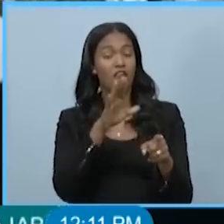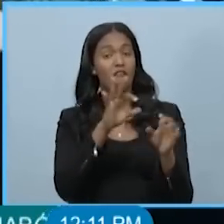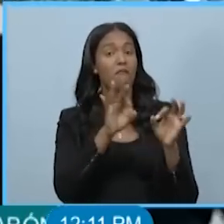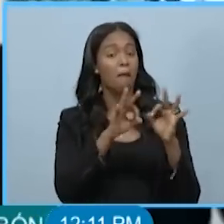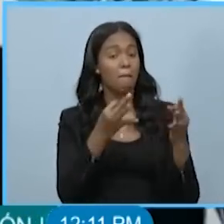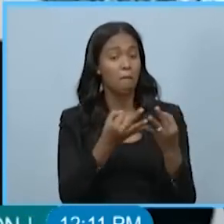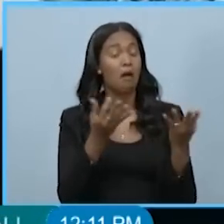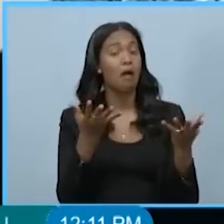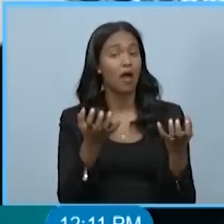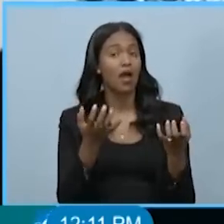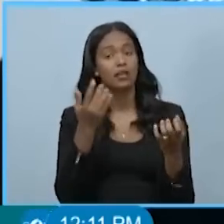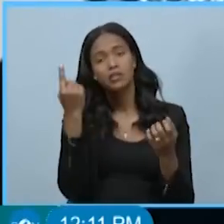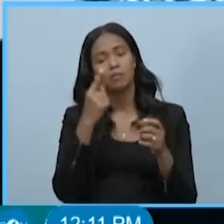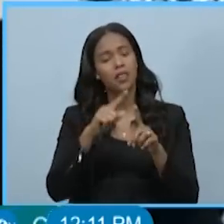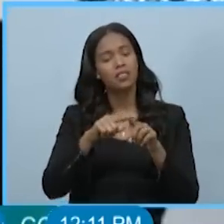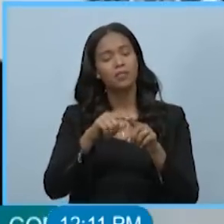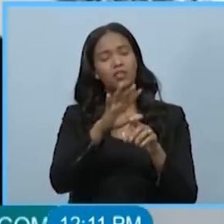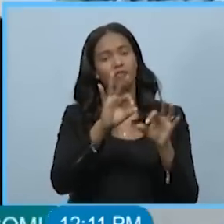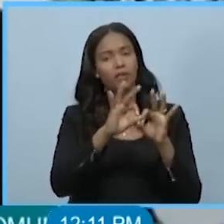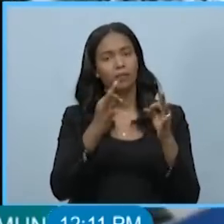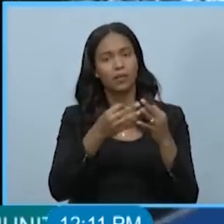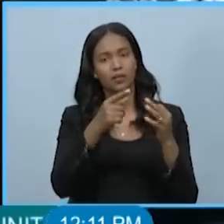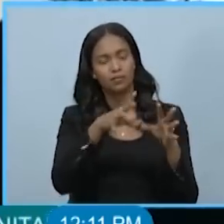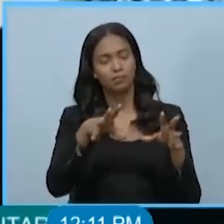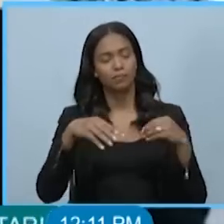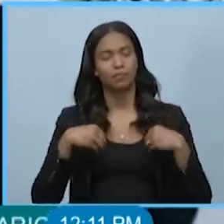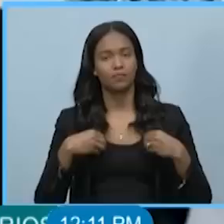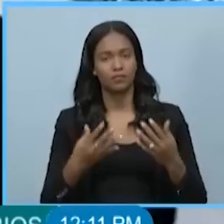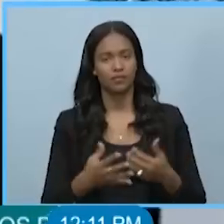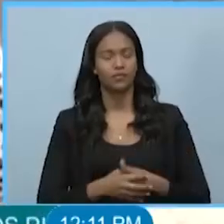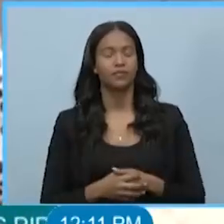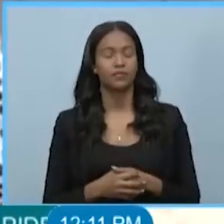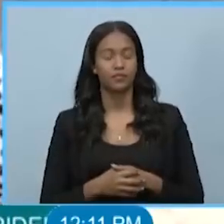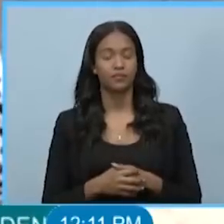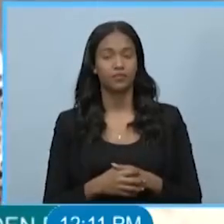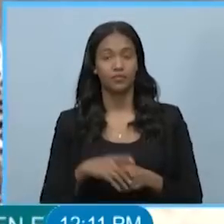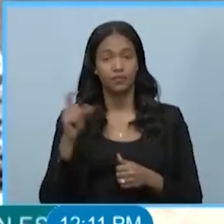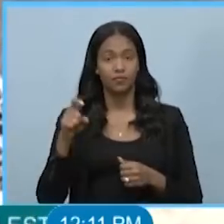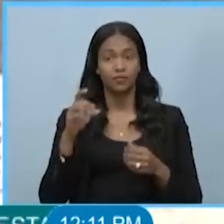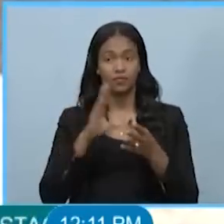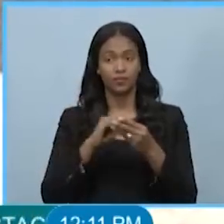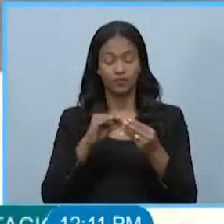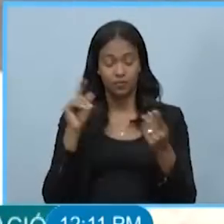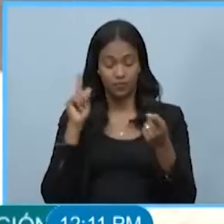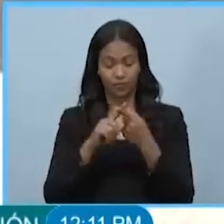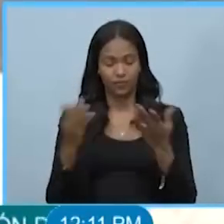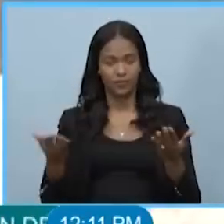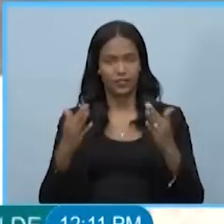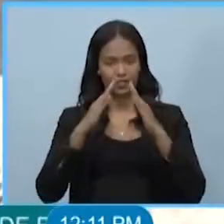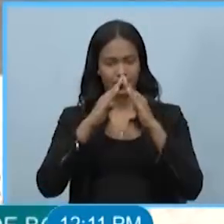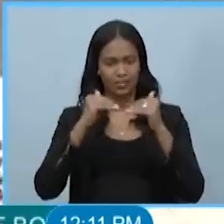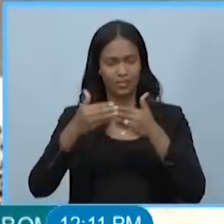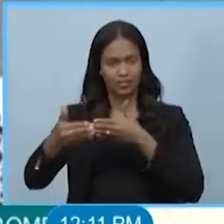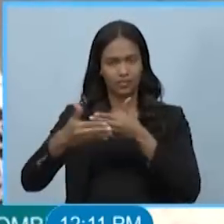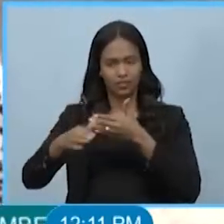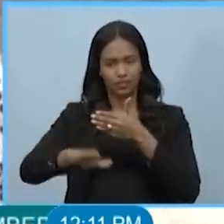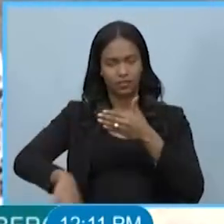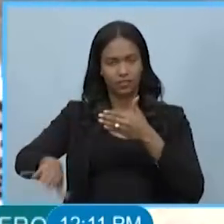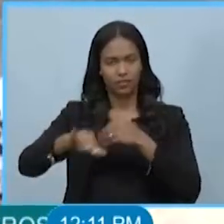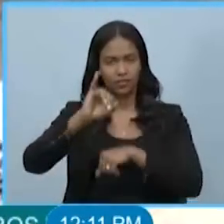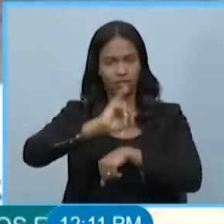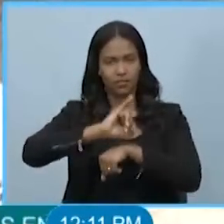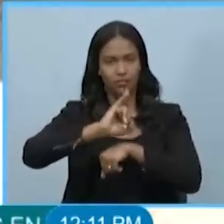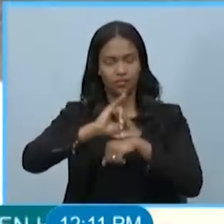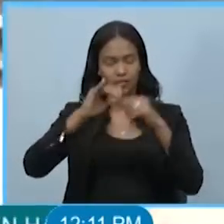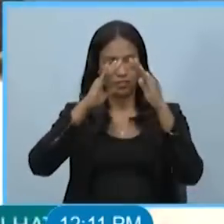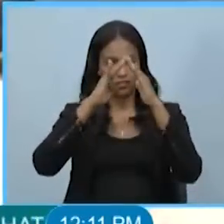porque siempre depende de la familia y los familiares toman mucho. Alex, precisar que hasta esta residencia ubicada en las proximidades de la Basílica Nuestra